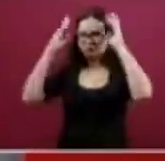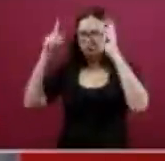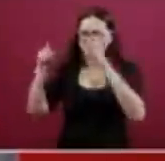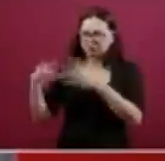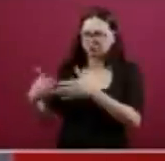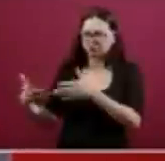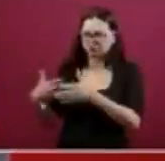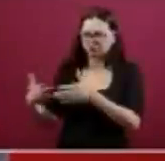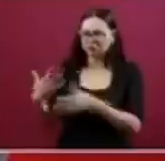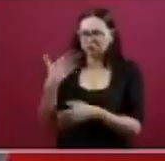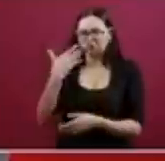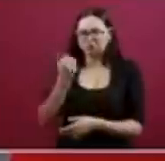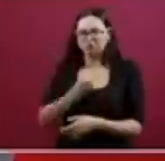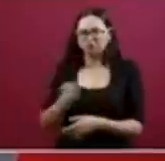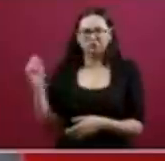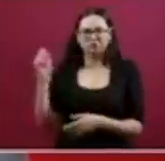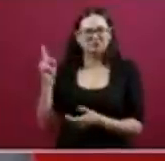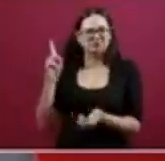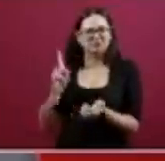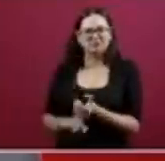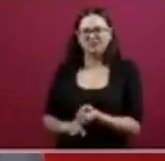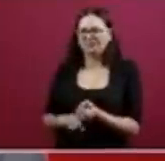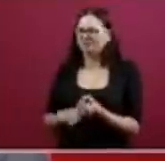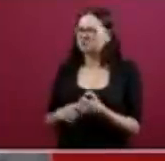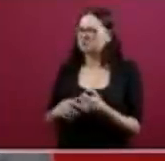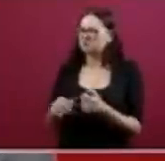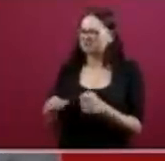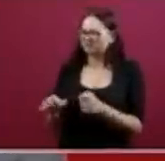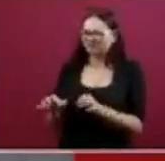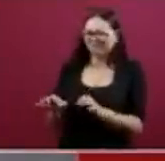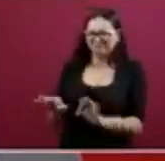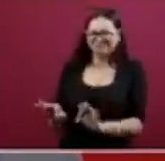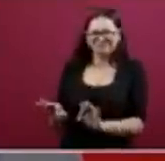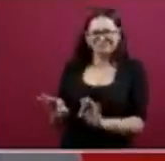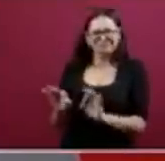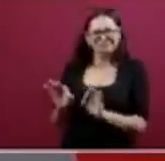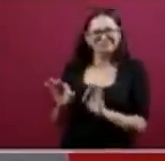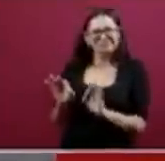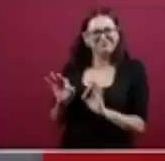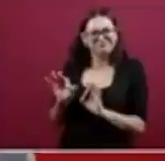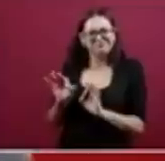hay todo un desarrollo sobre